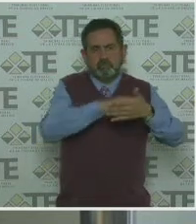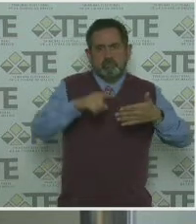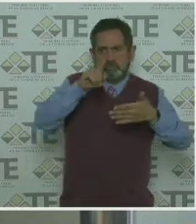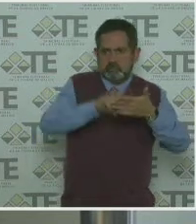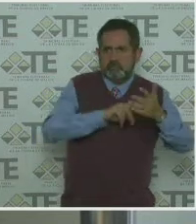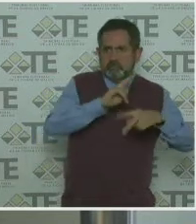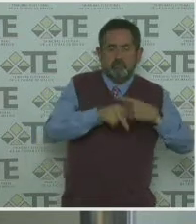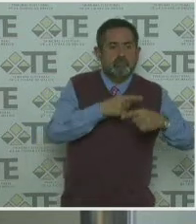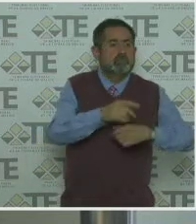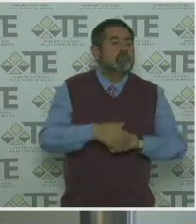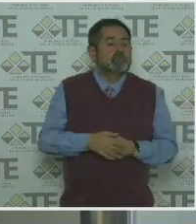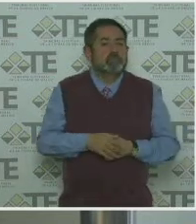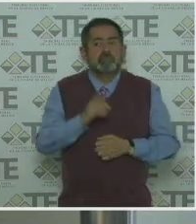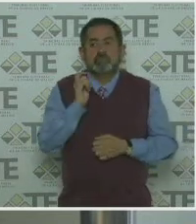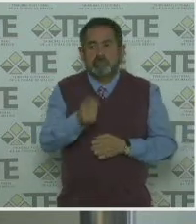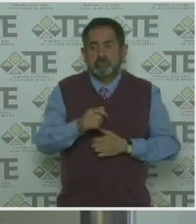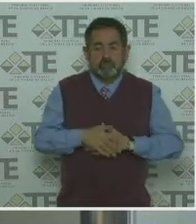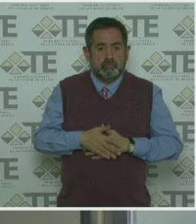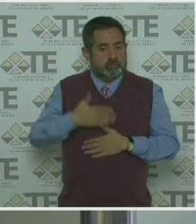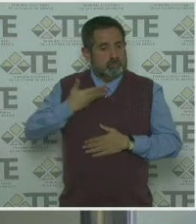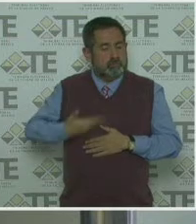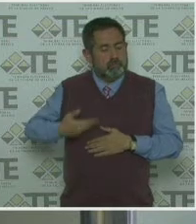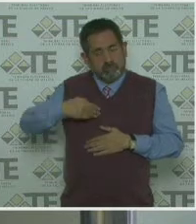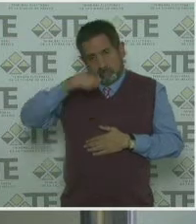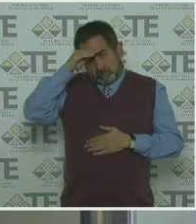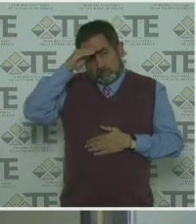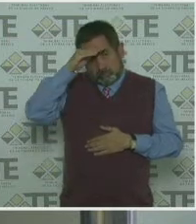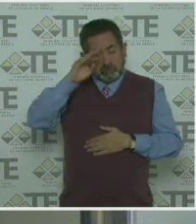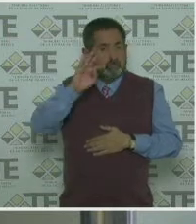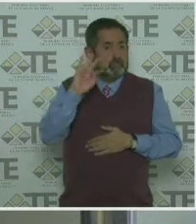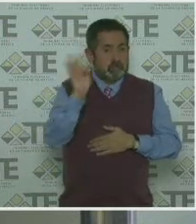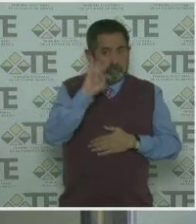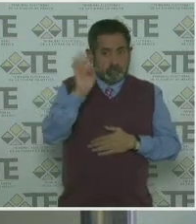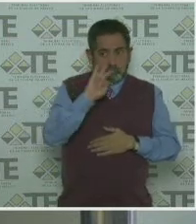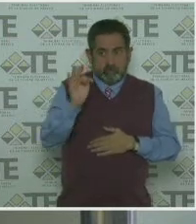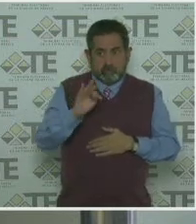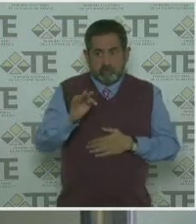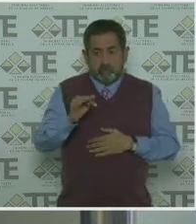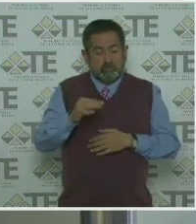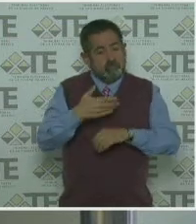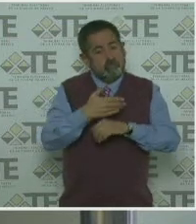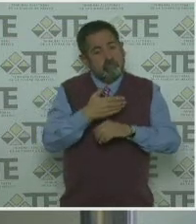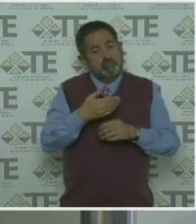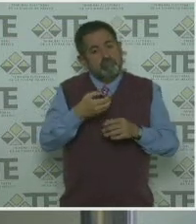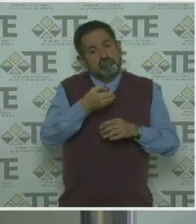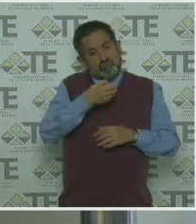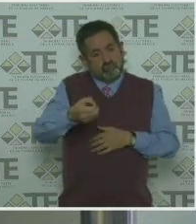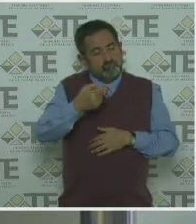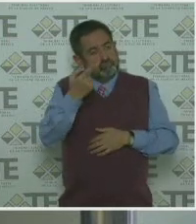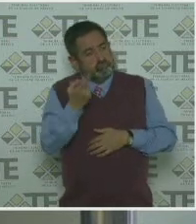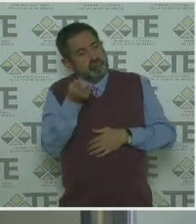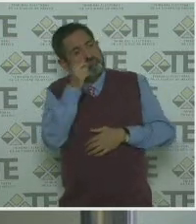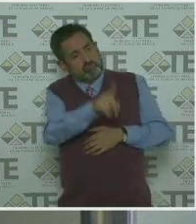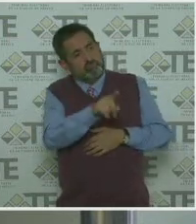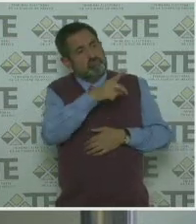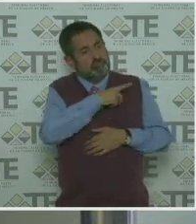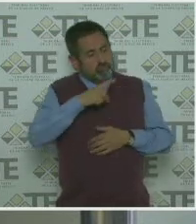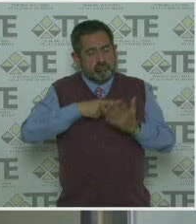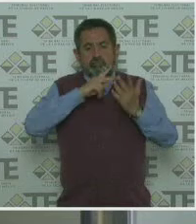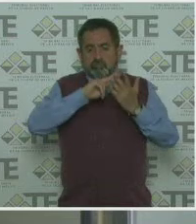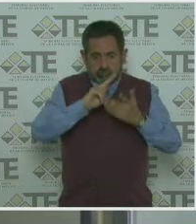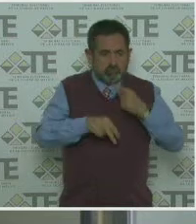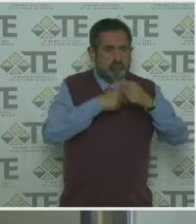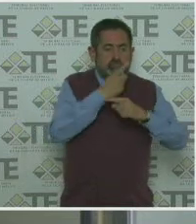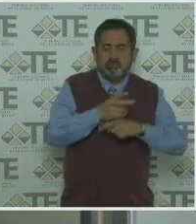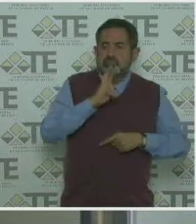reclamado. Ahora bien, la ponencia considera que si bien en una situación ordinaria procedería a ordenar a la autoridad responsable que emita una